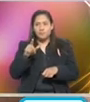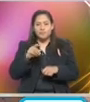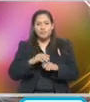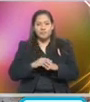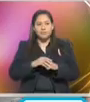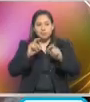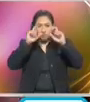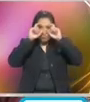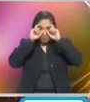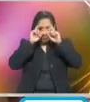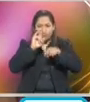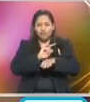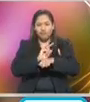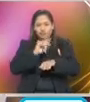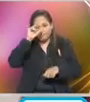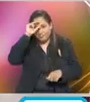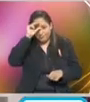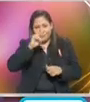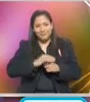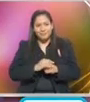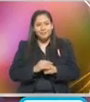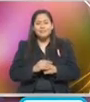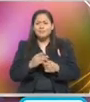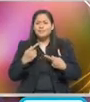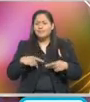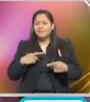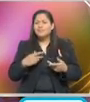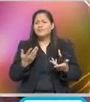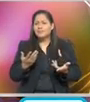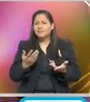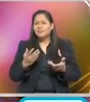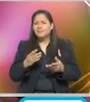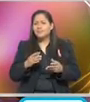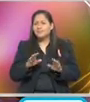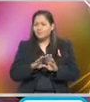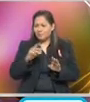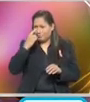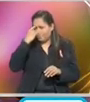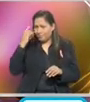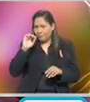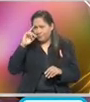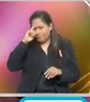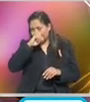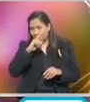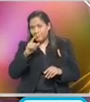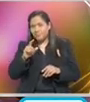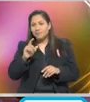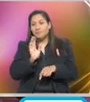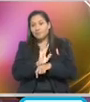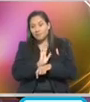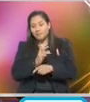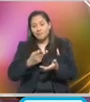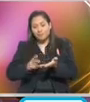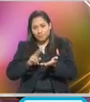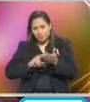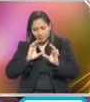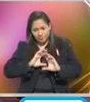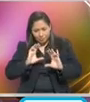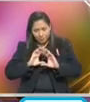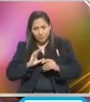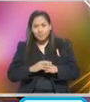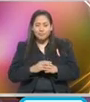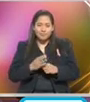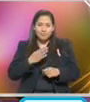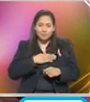Nerd. ¿Estás haciendo de nerd? A ver, ¿y ese personaje qué tan fácil o qué tan difícil es hacer cine y también cantar?